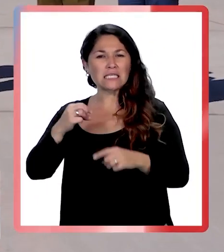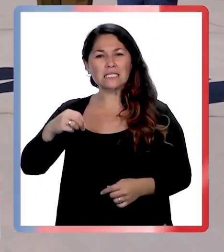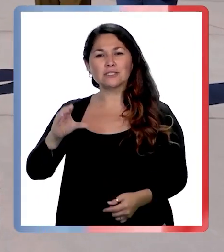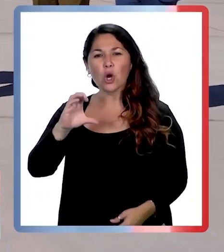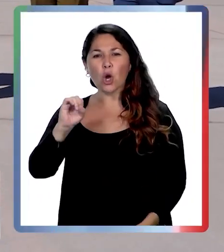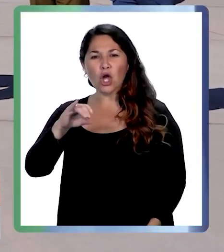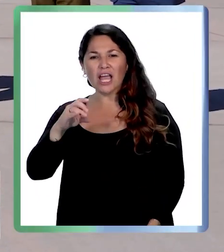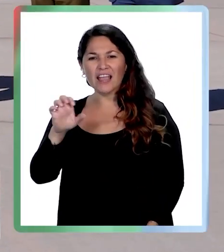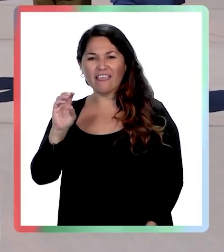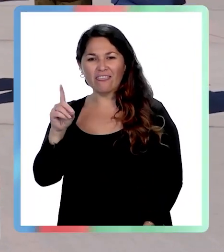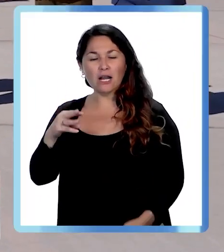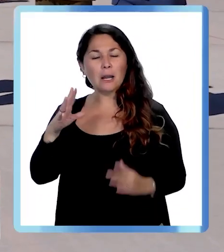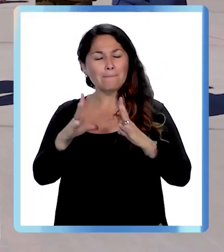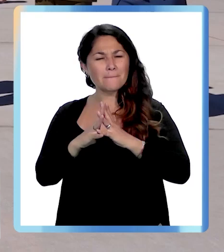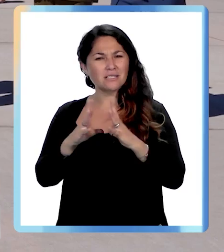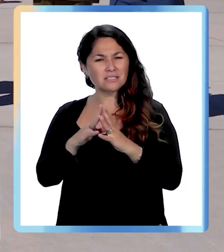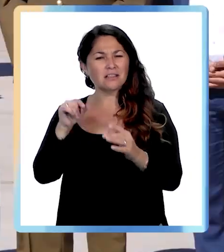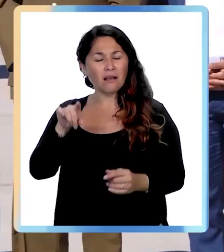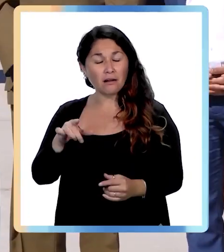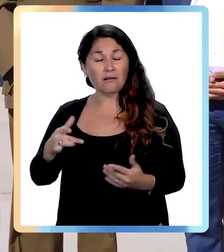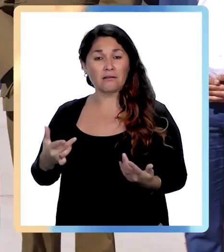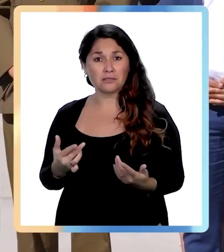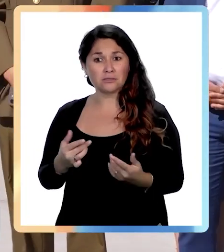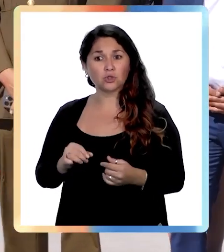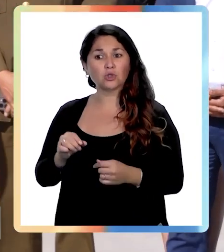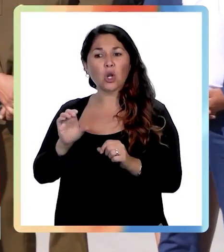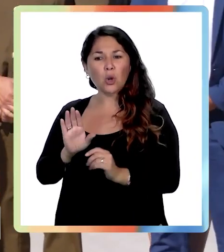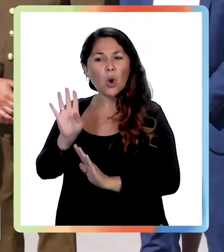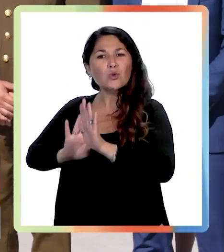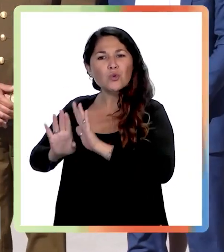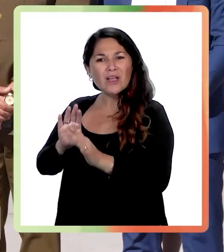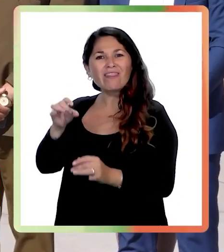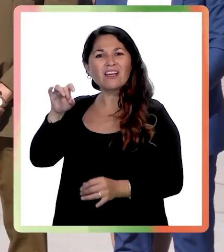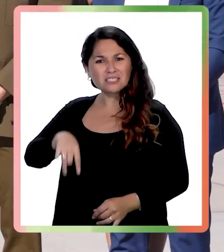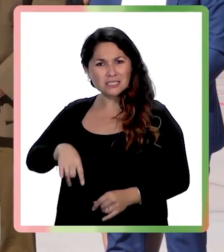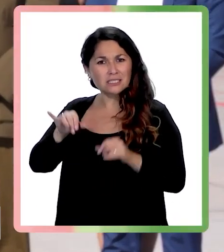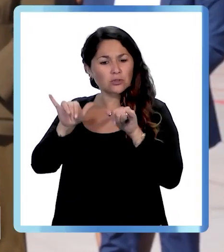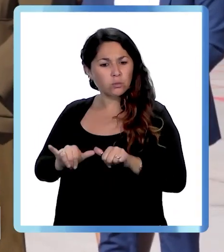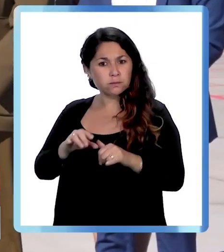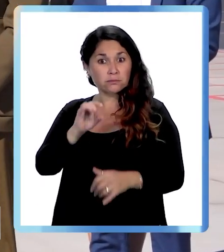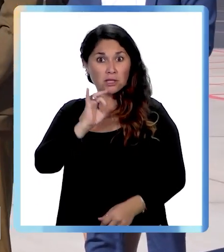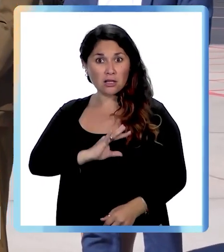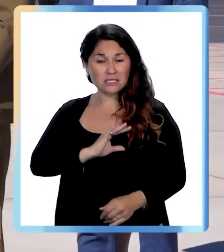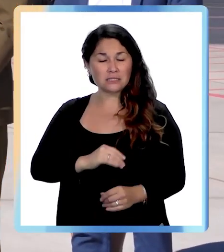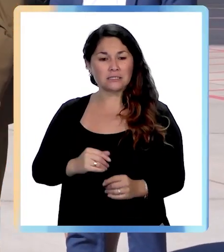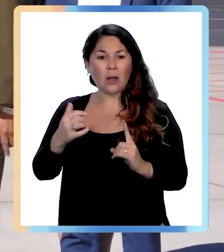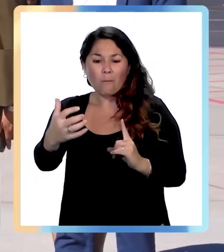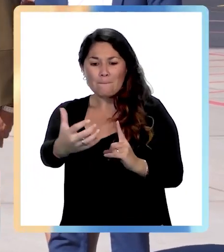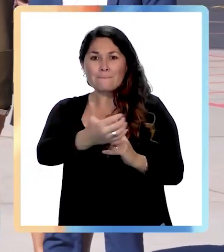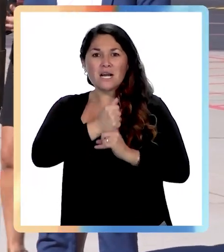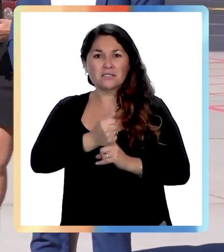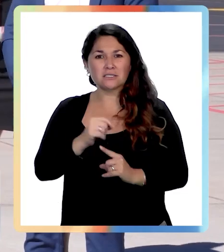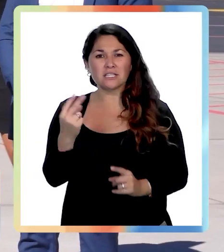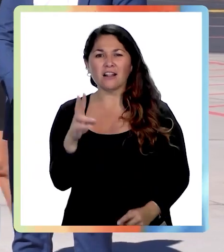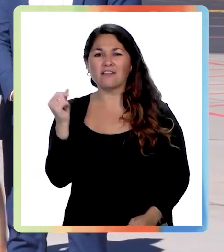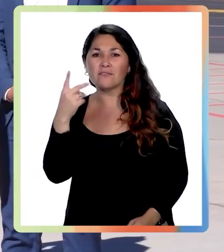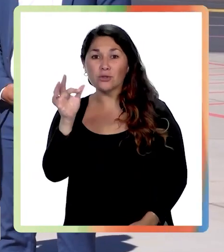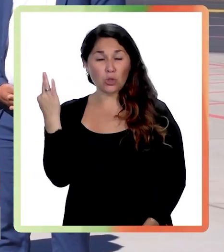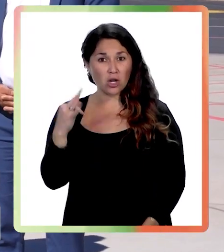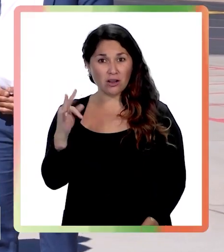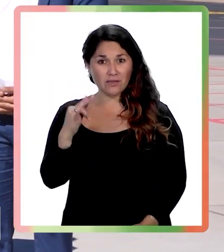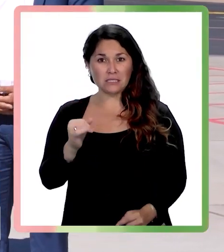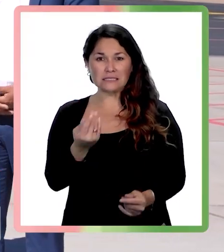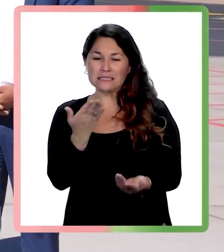Ojeda. El exteniente venezolano, que se mantenía con asilo político en Chile, fue secuestrado el pasado 21 de febrero y